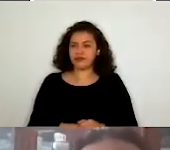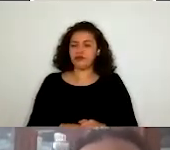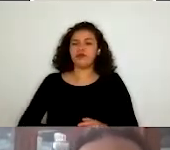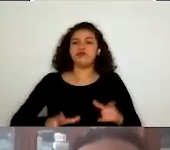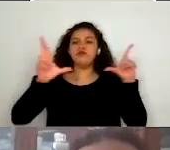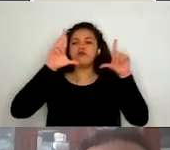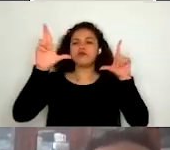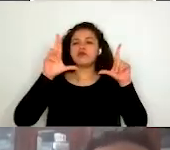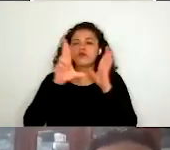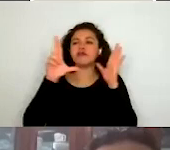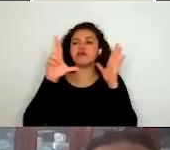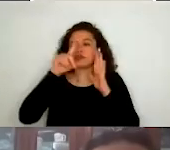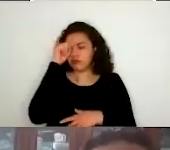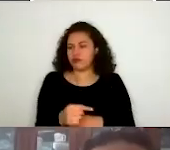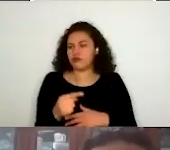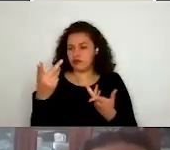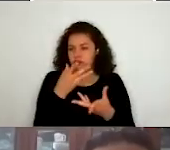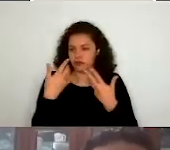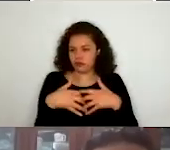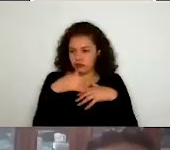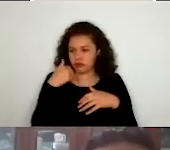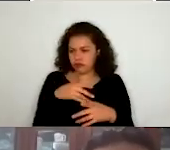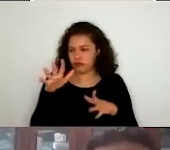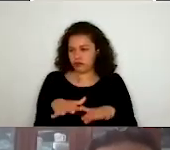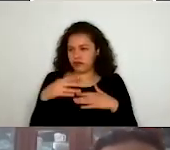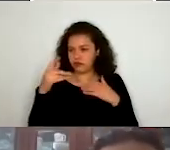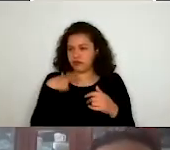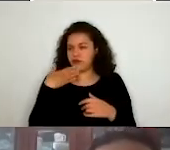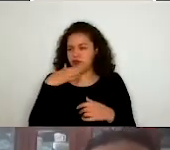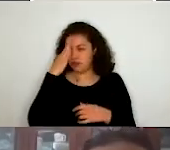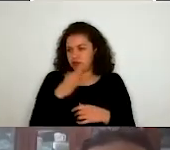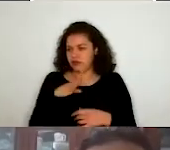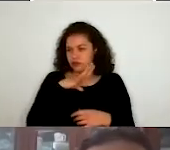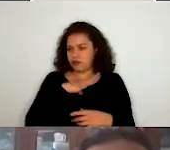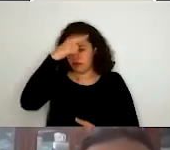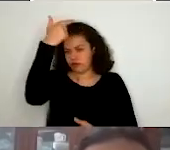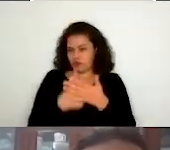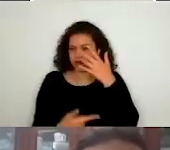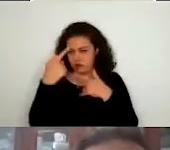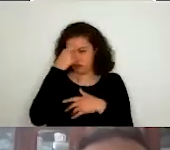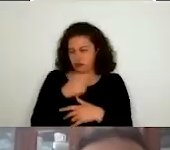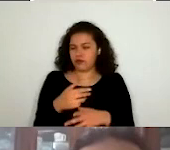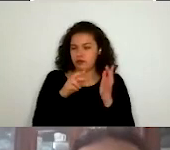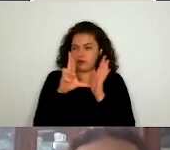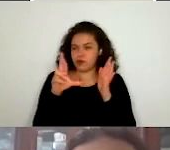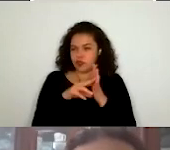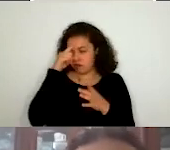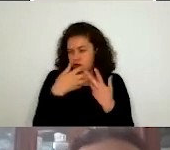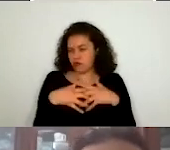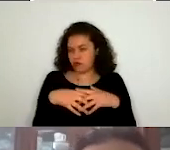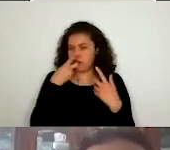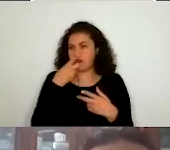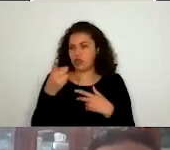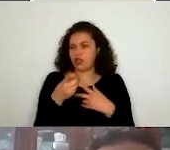funcionamiento. Este dato del aforo autorizado normalmente viene en nuestra licencia de funcionamiento o declaración de apertura también